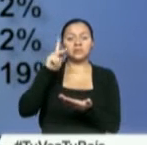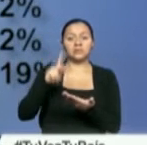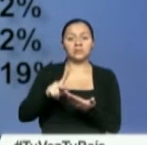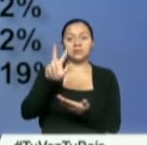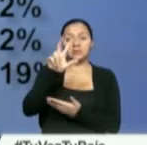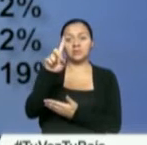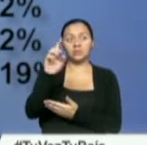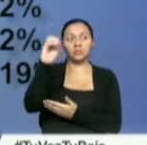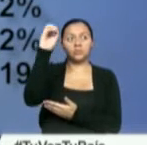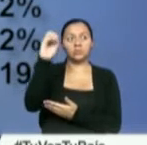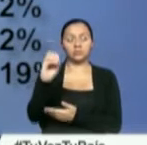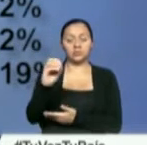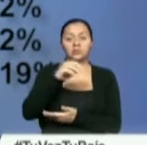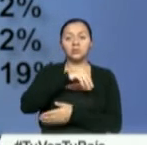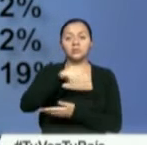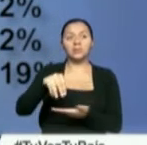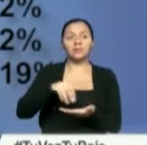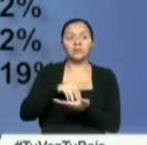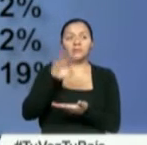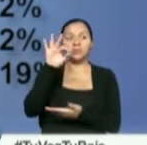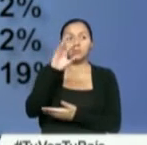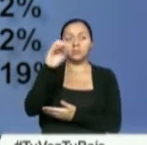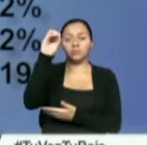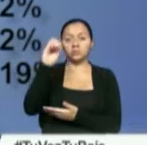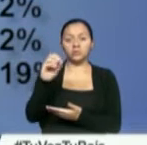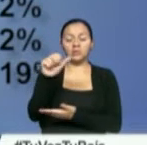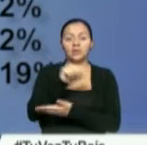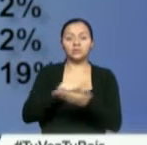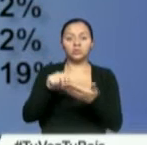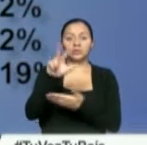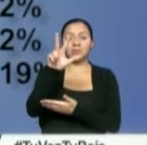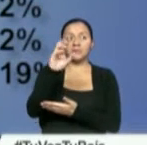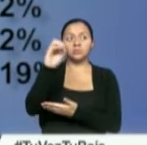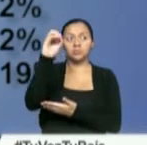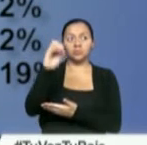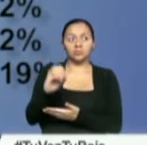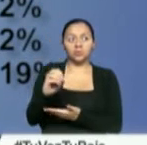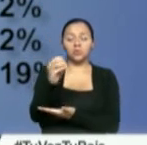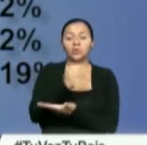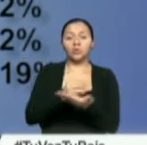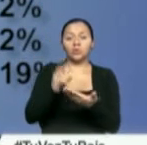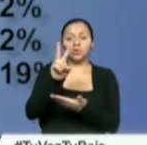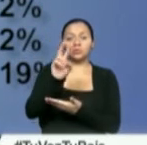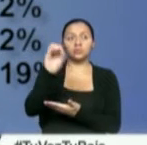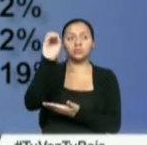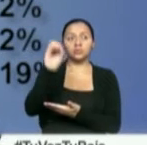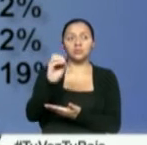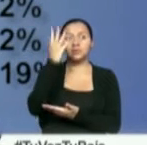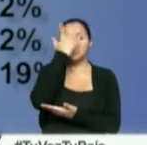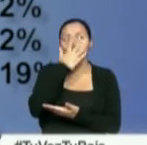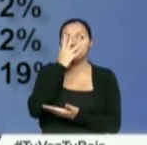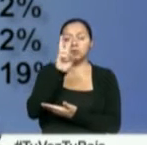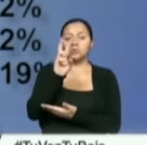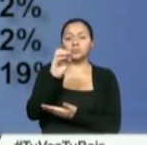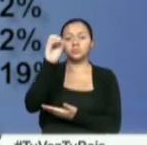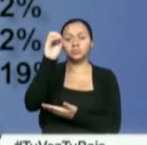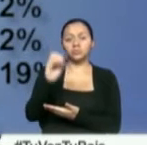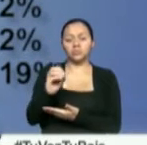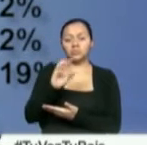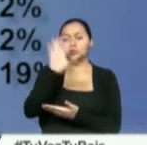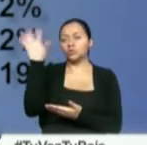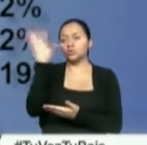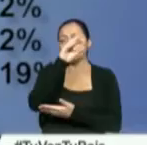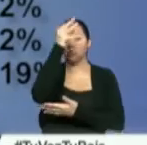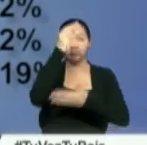31% manabí 9% asu hay 3% el oro 2% esmeraldas 2% y las demás